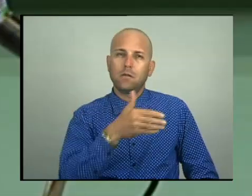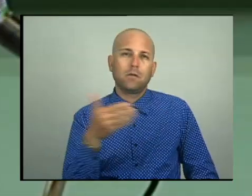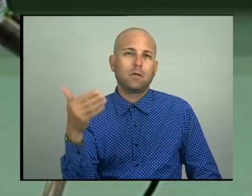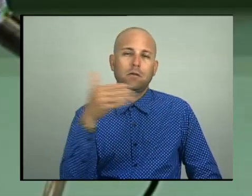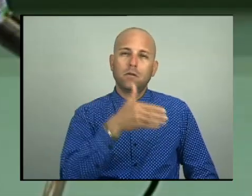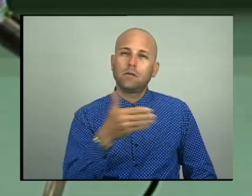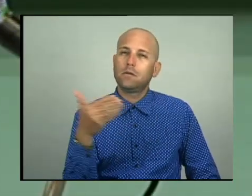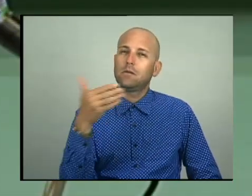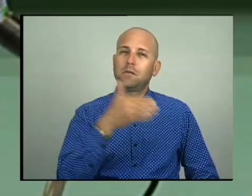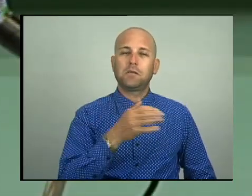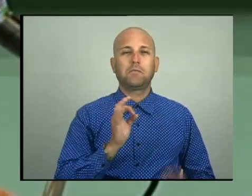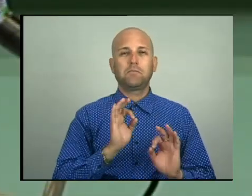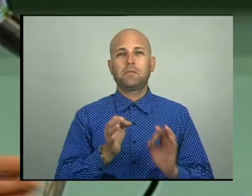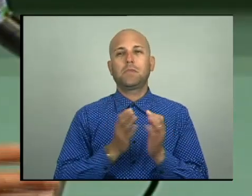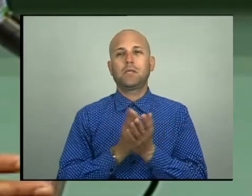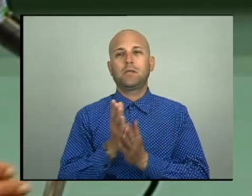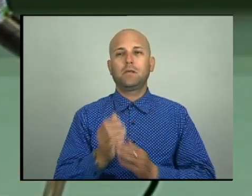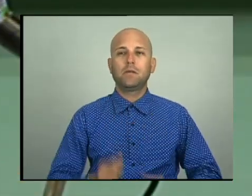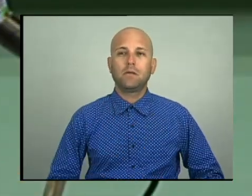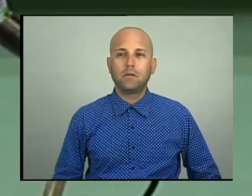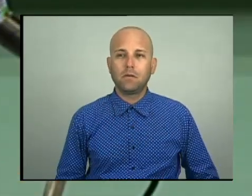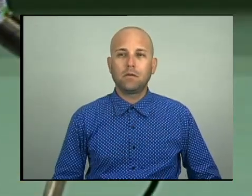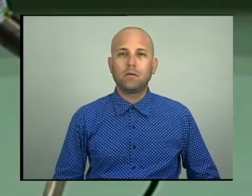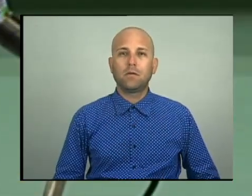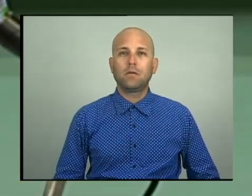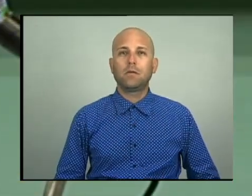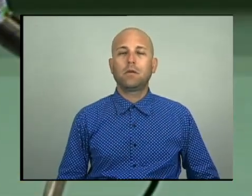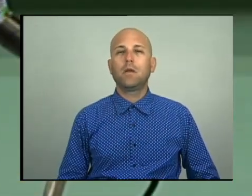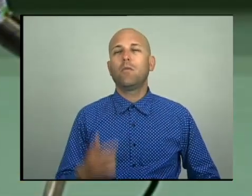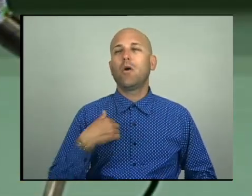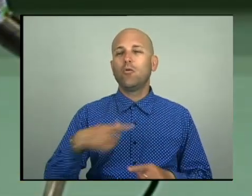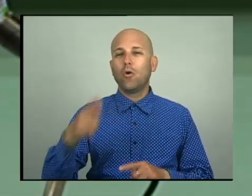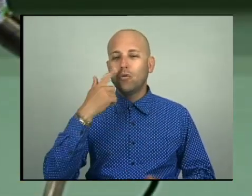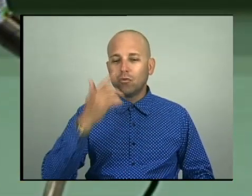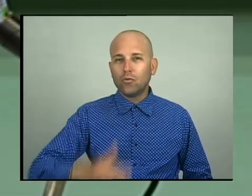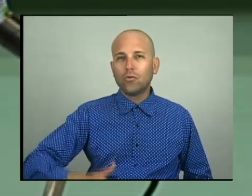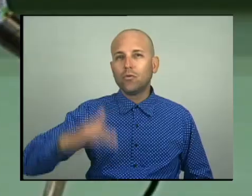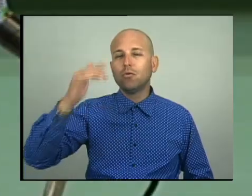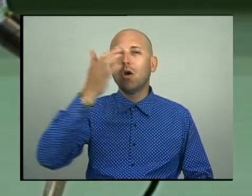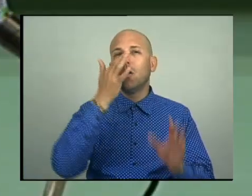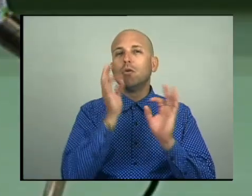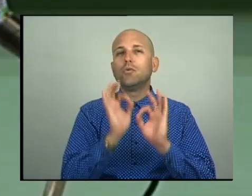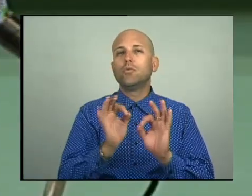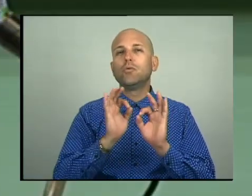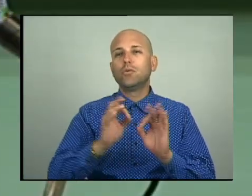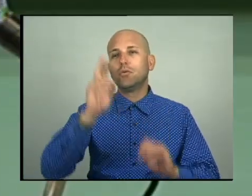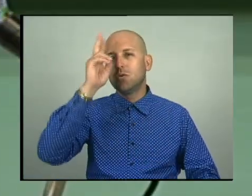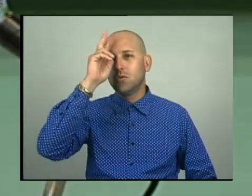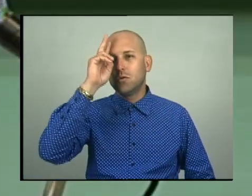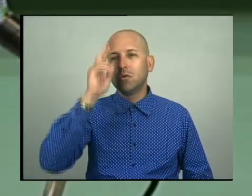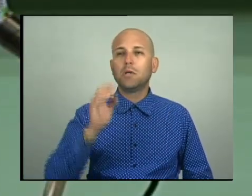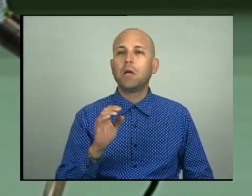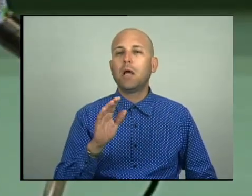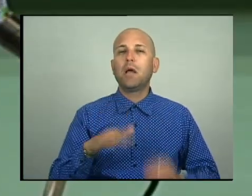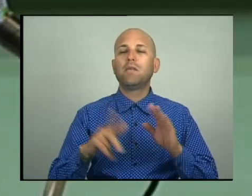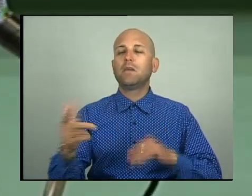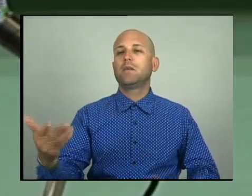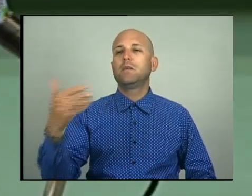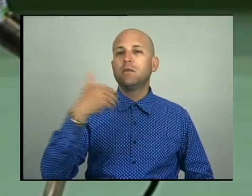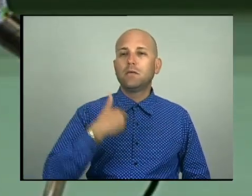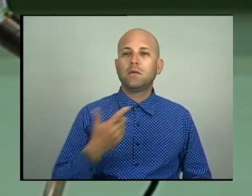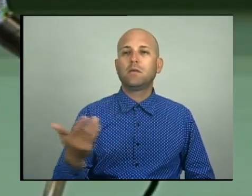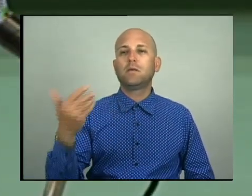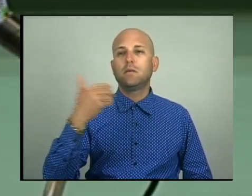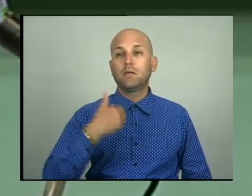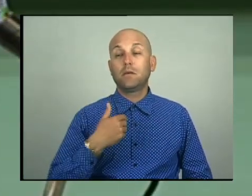uno lleva un tiempo y ellos van haciendo rapport, como desde niños Claro. se están atendiendo, pues por lo menos vienen una vez al año. Siempre les